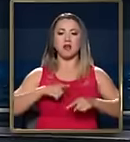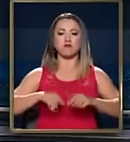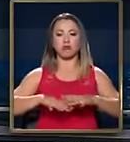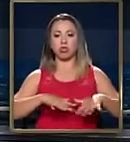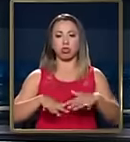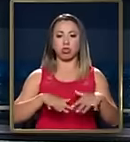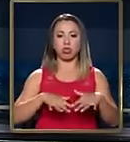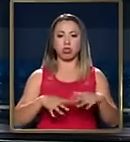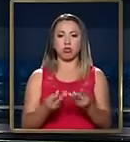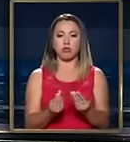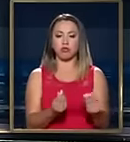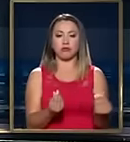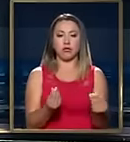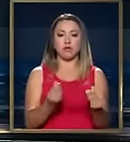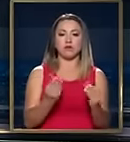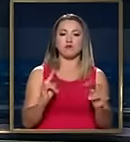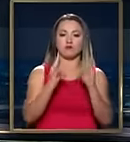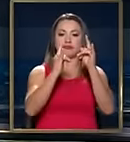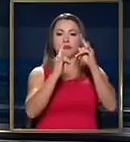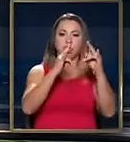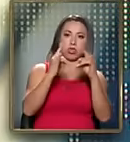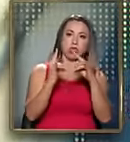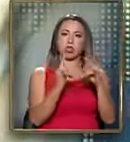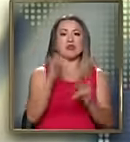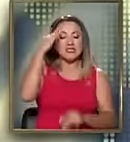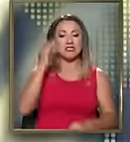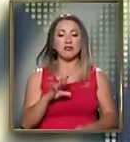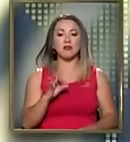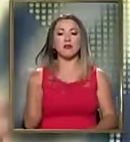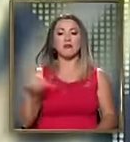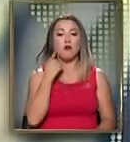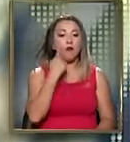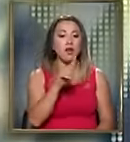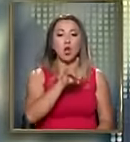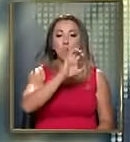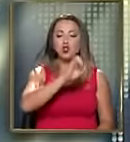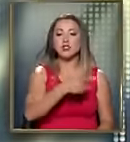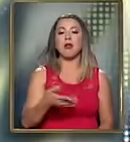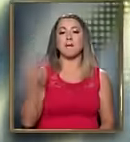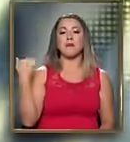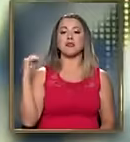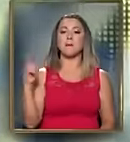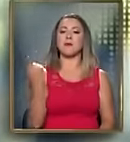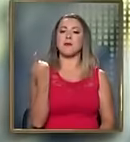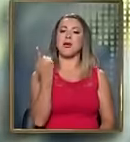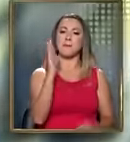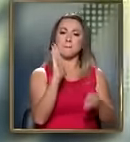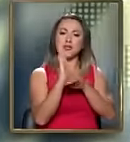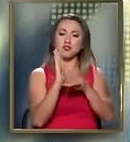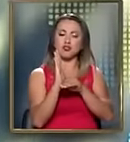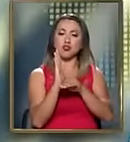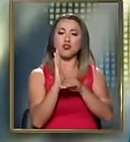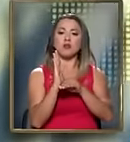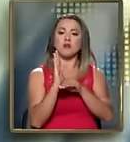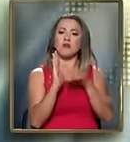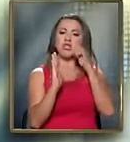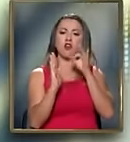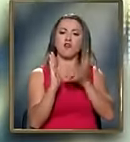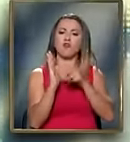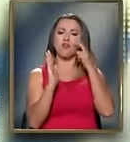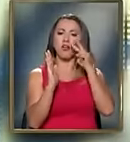movediza. De verdad. Un día llegó la señora y le dijo, ¿sabe que yo venía a ver al Lucho y la semana pasada estaba en el primer piso y ahora me dice que lo vieron en